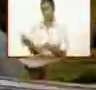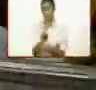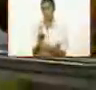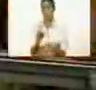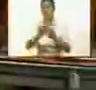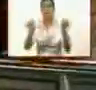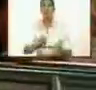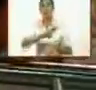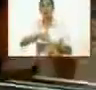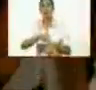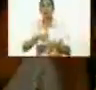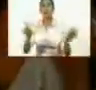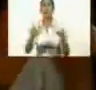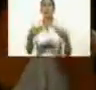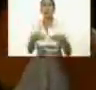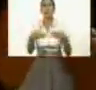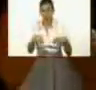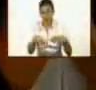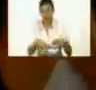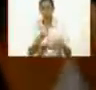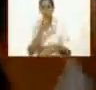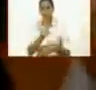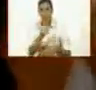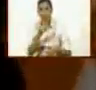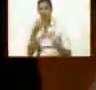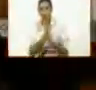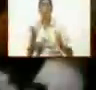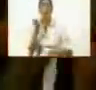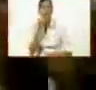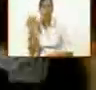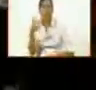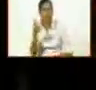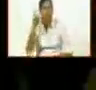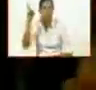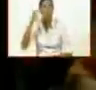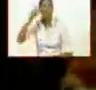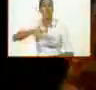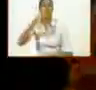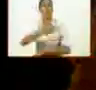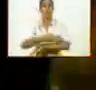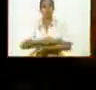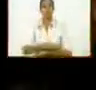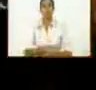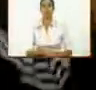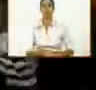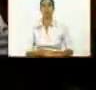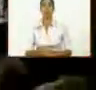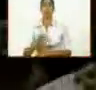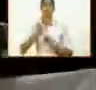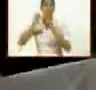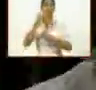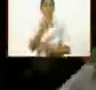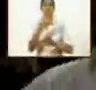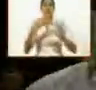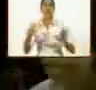del Sistema Nacional de Medios Públicos en informar las represiones y atropellos que sufre el pueblo hondureño, desde que el pasado 28